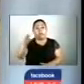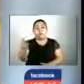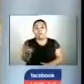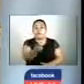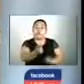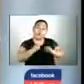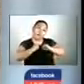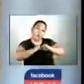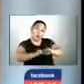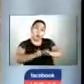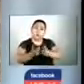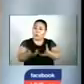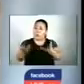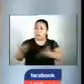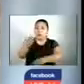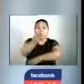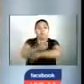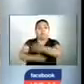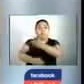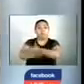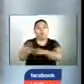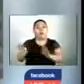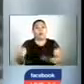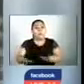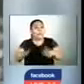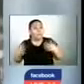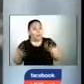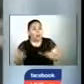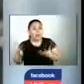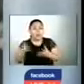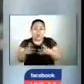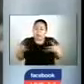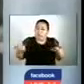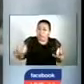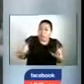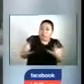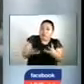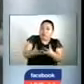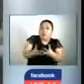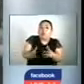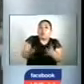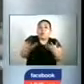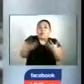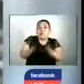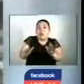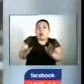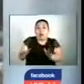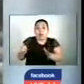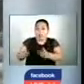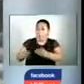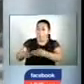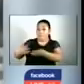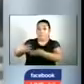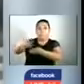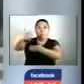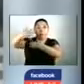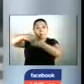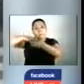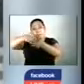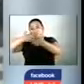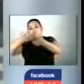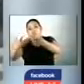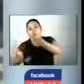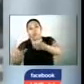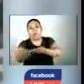y decenas de heridos es el primer balance de una avalancha y hacinamiento al parecer tras la caída de una barrera en uno de los espacios del